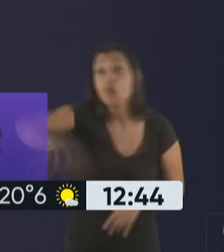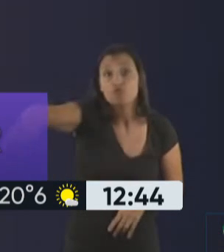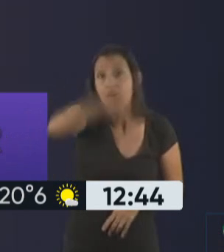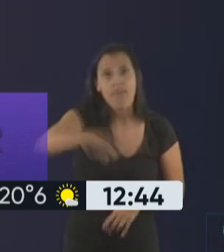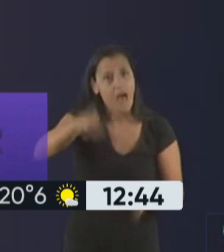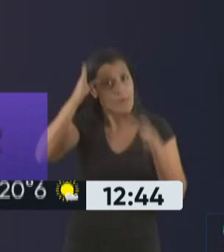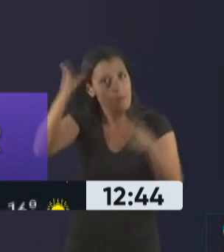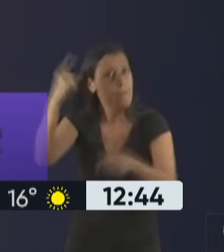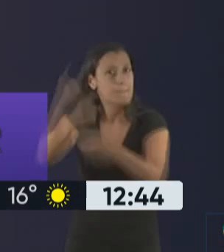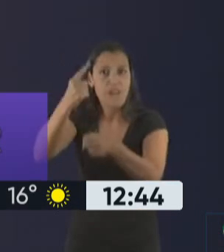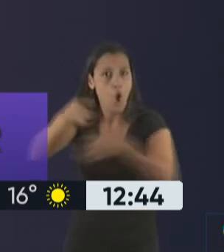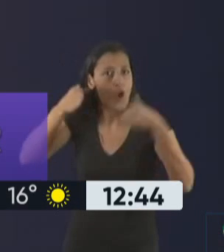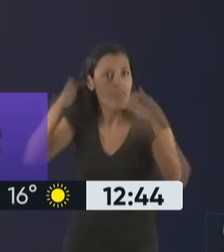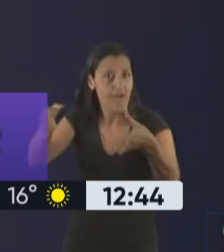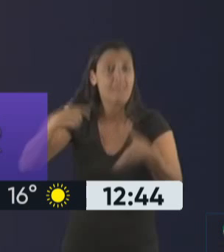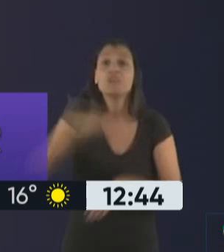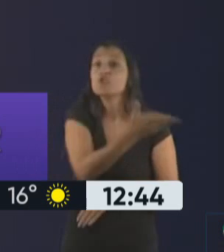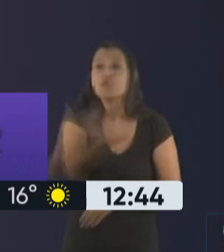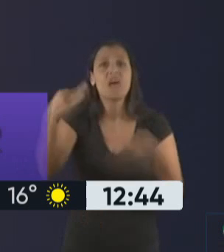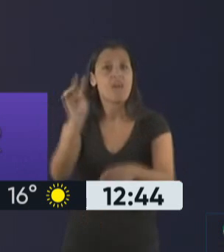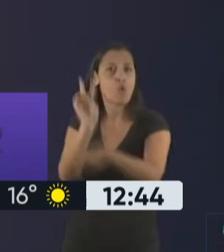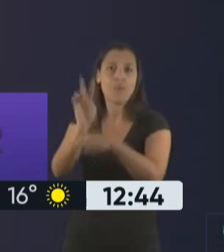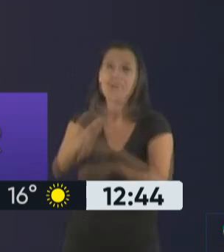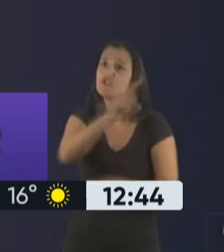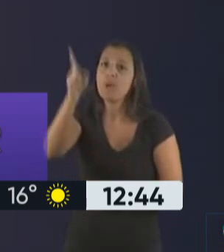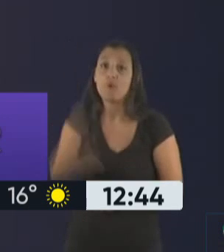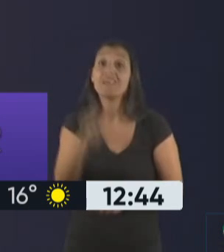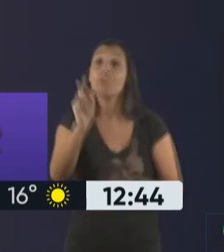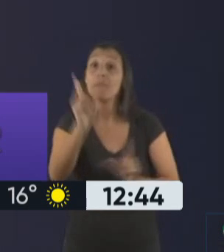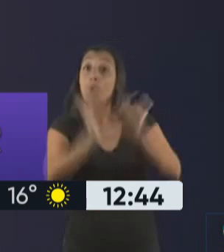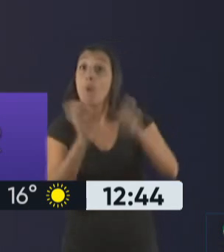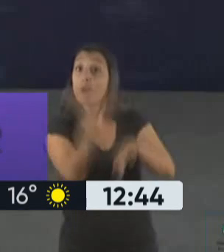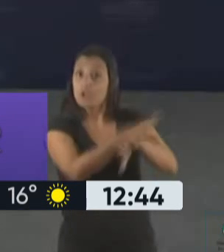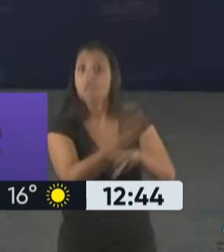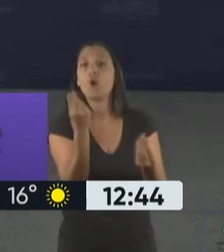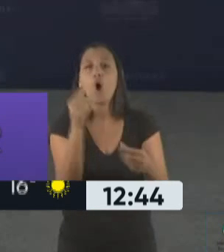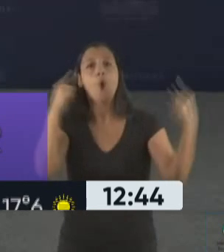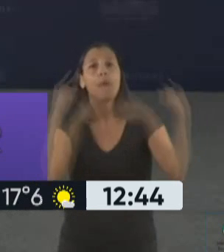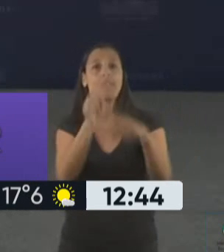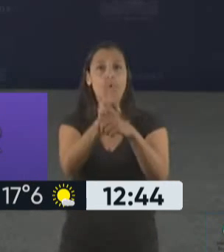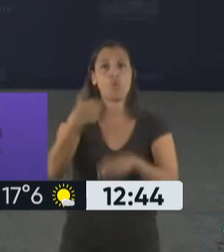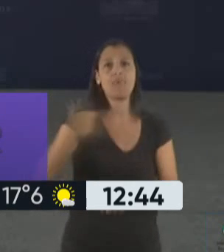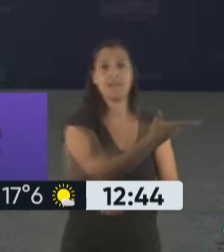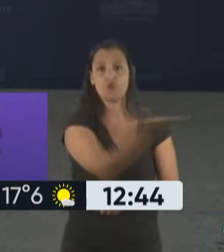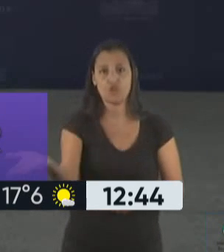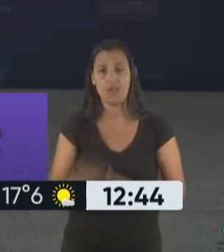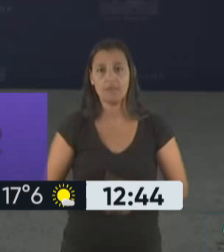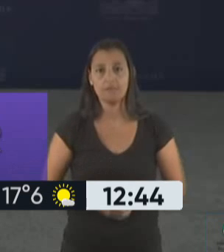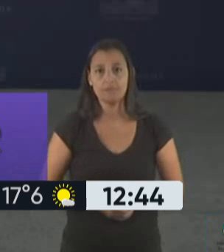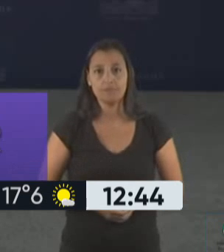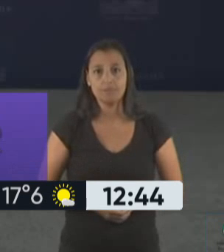C y hasta la Z, que toda la sociedad esté cuidada. Estos proyectos son para cuidar a la sociedad. Nos